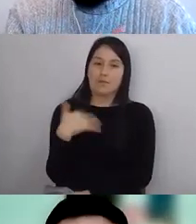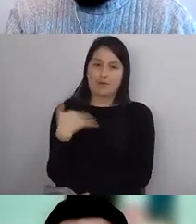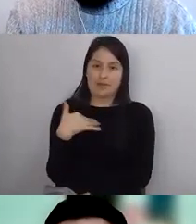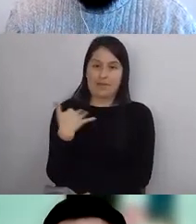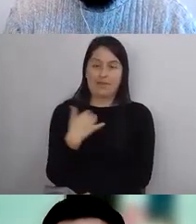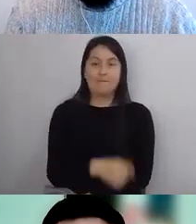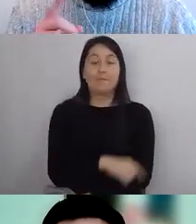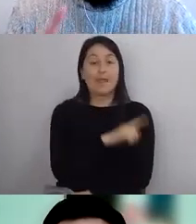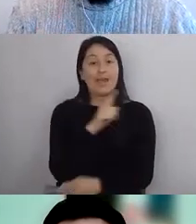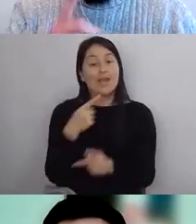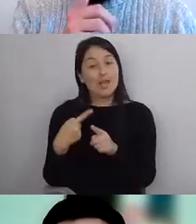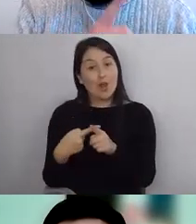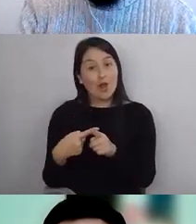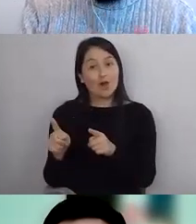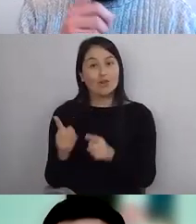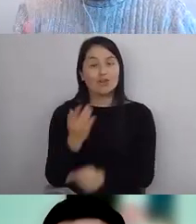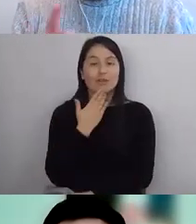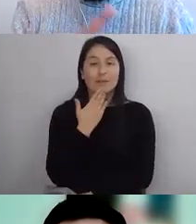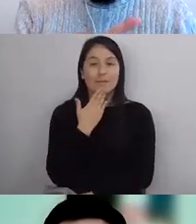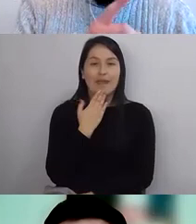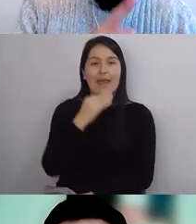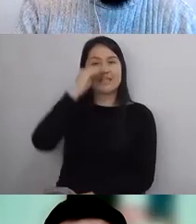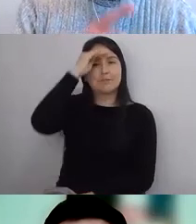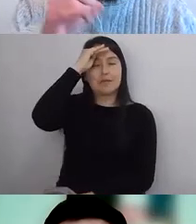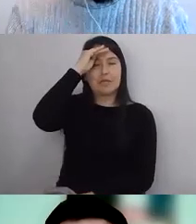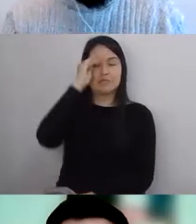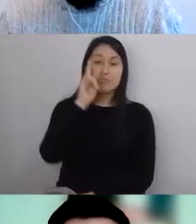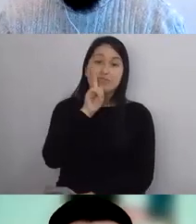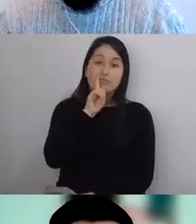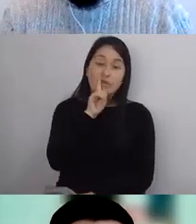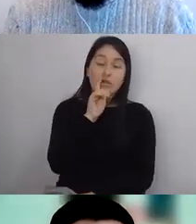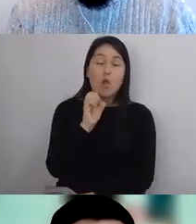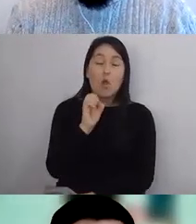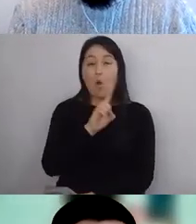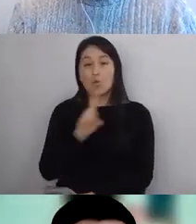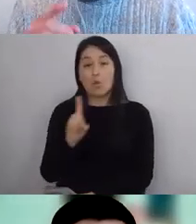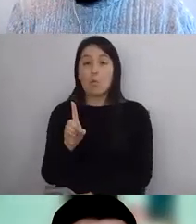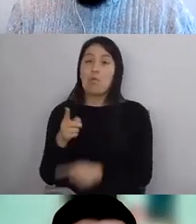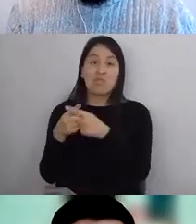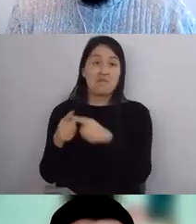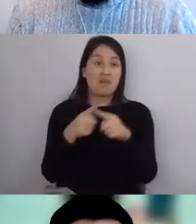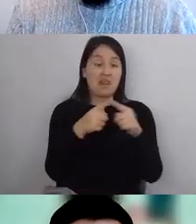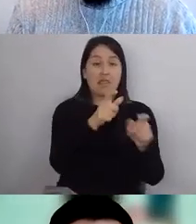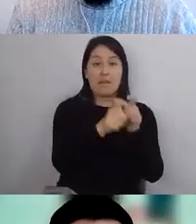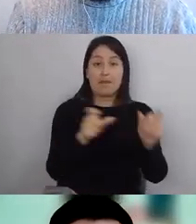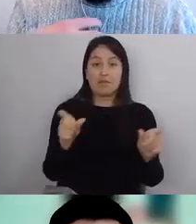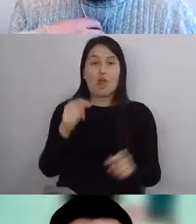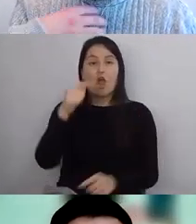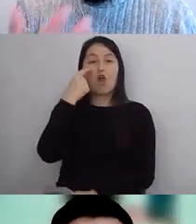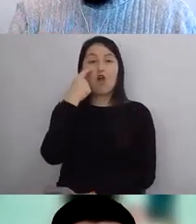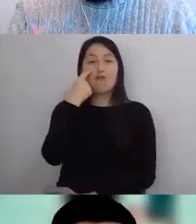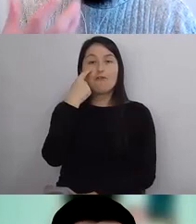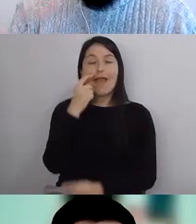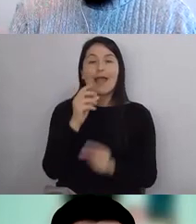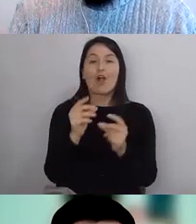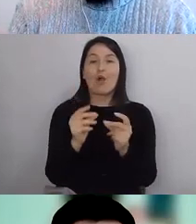otro, yo Perfecto. creo que independiente de la experiencia que tenga una persona u otra, Hay que confiar en las capacidades de uno, hacer este